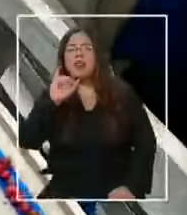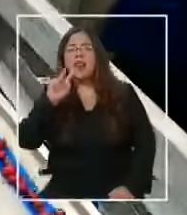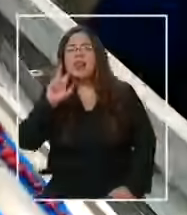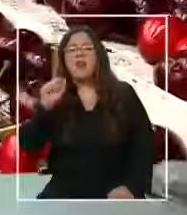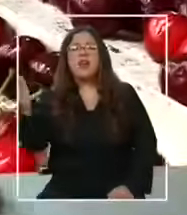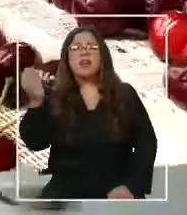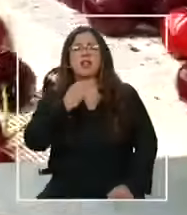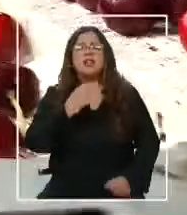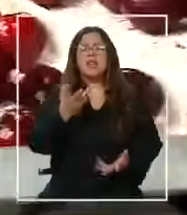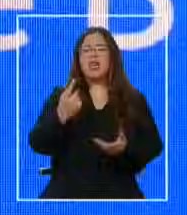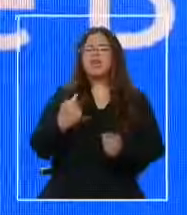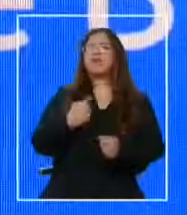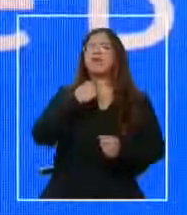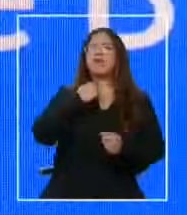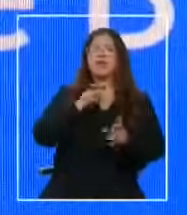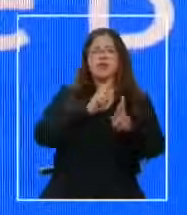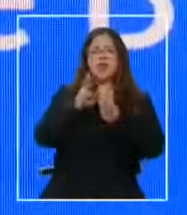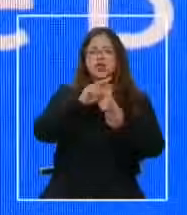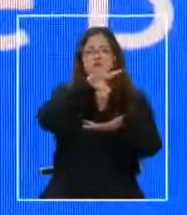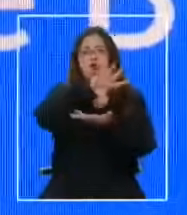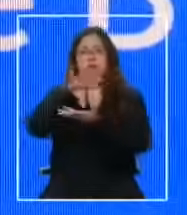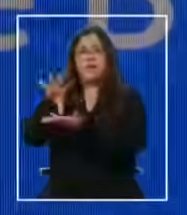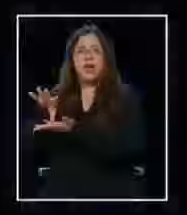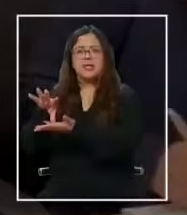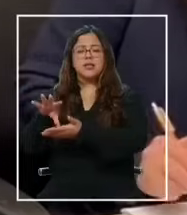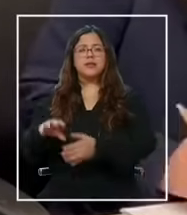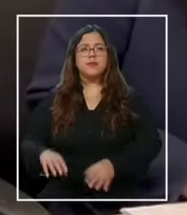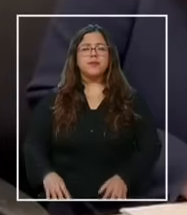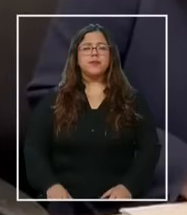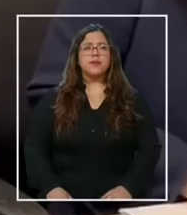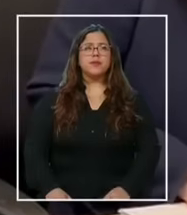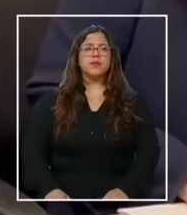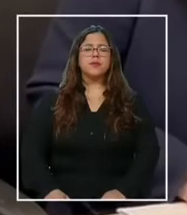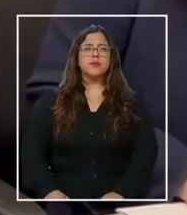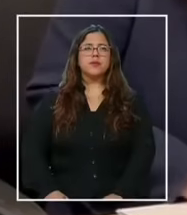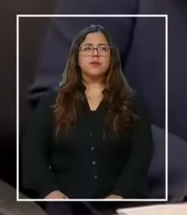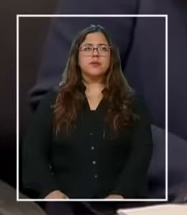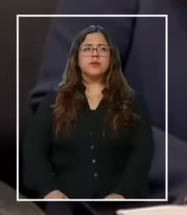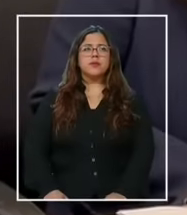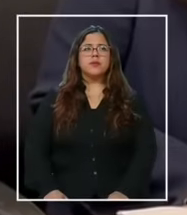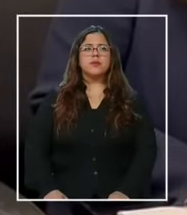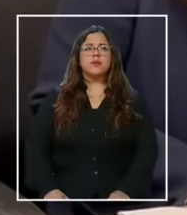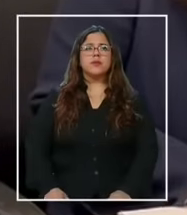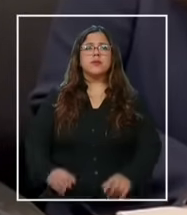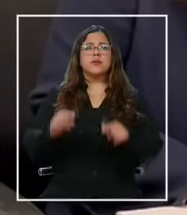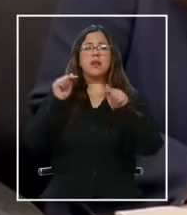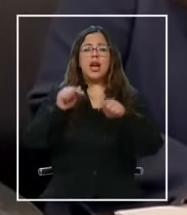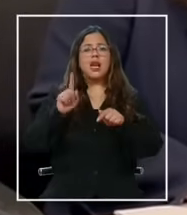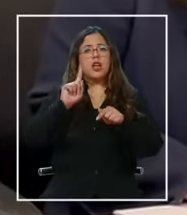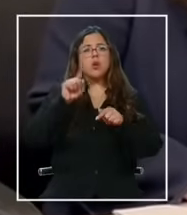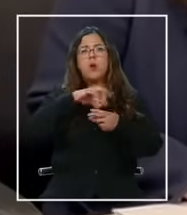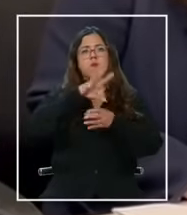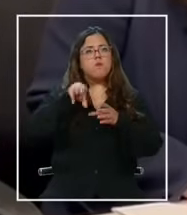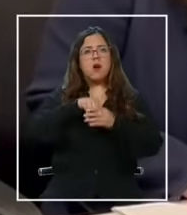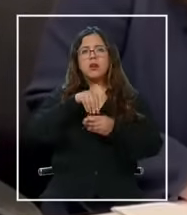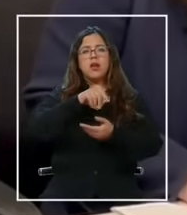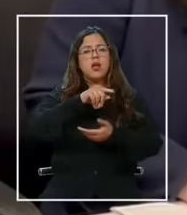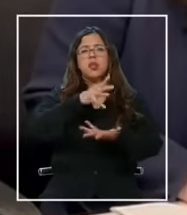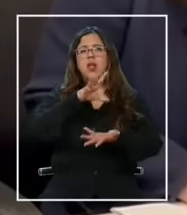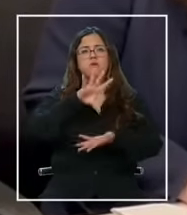relación económica entre ambos países no está en lía con la imagen del país